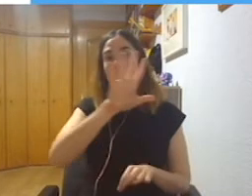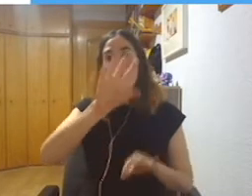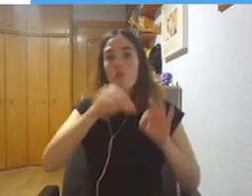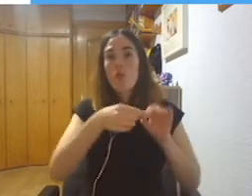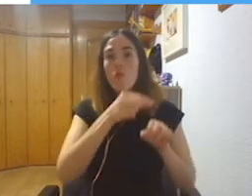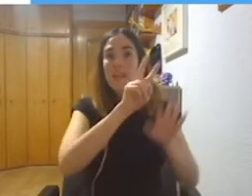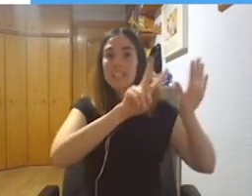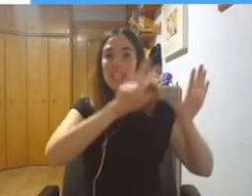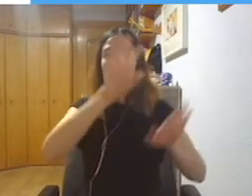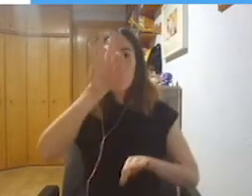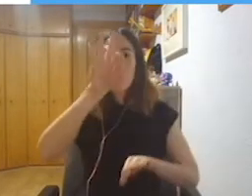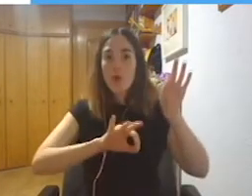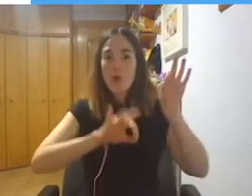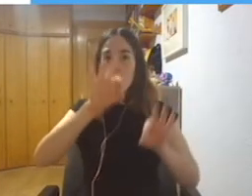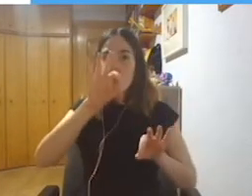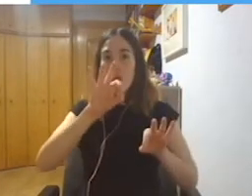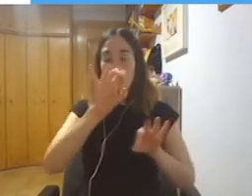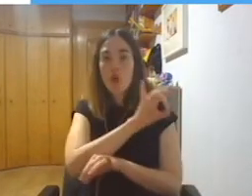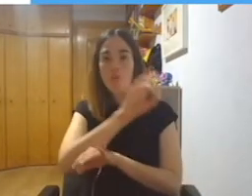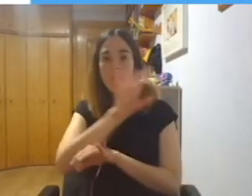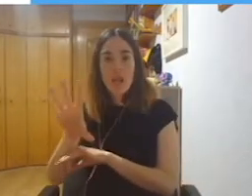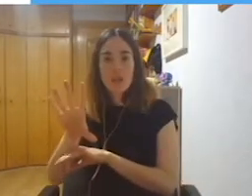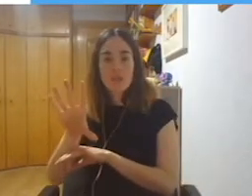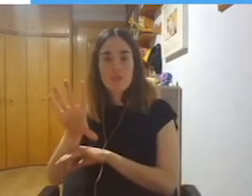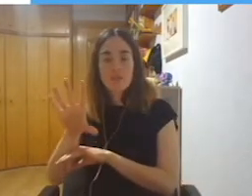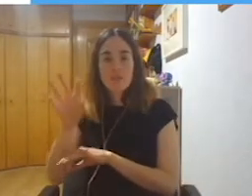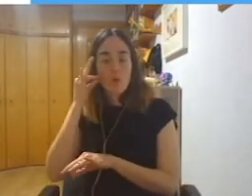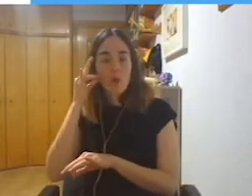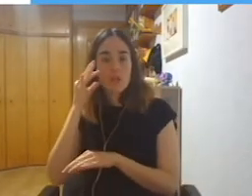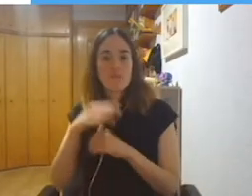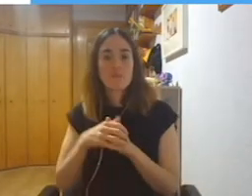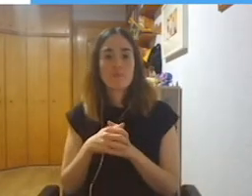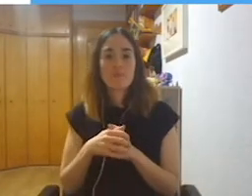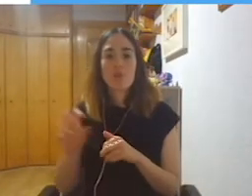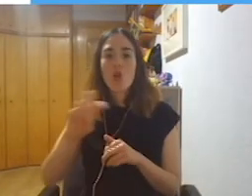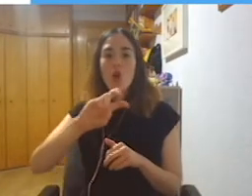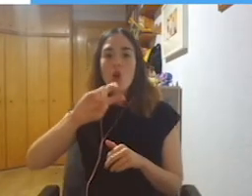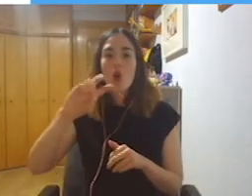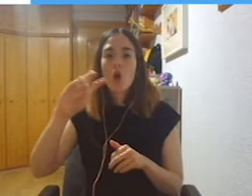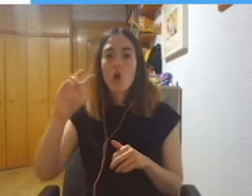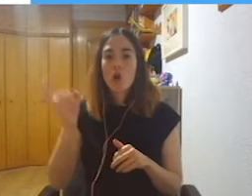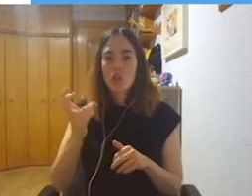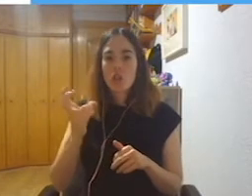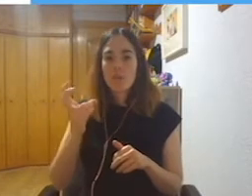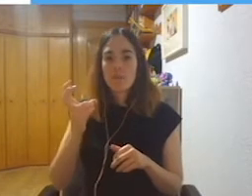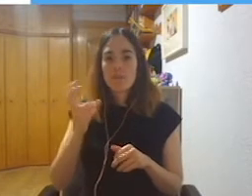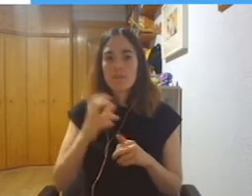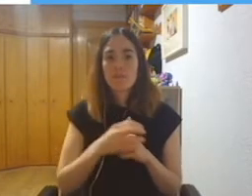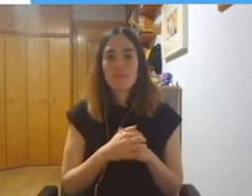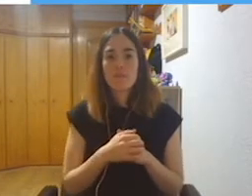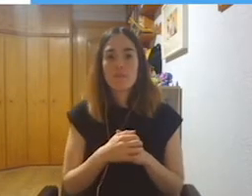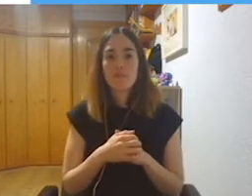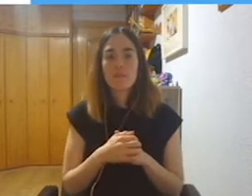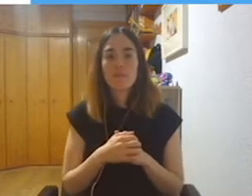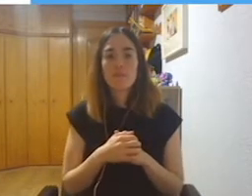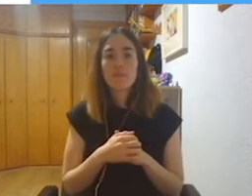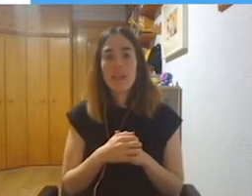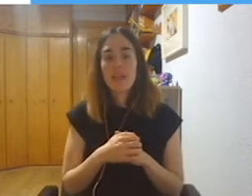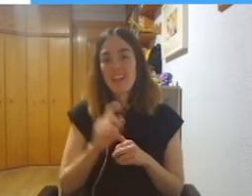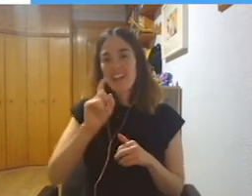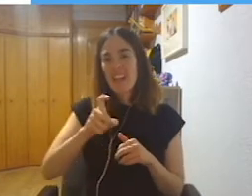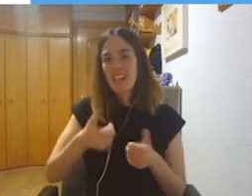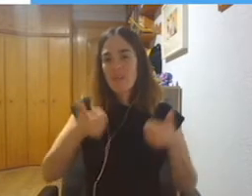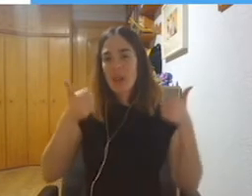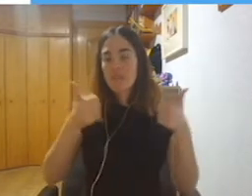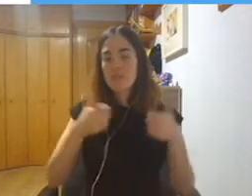55,7% en este caso. Eh, voy a hacer una cadena